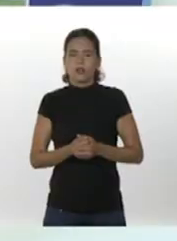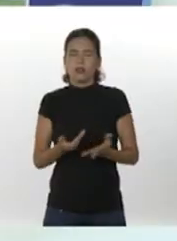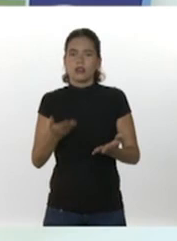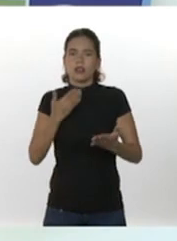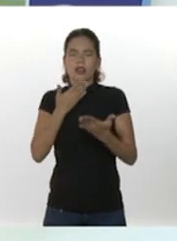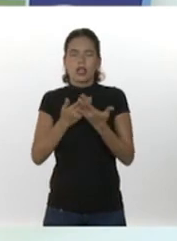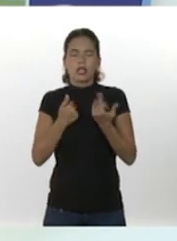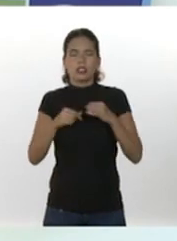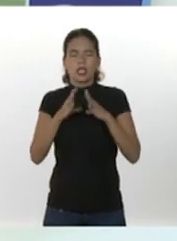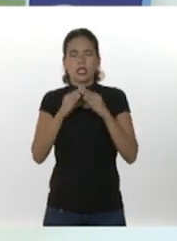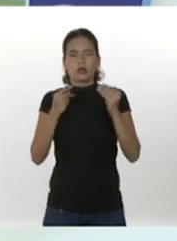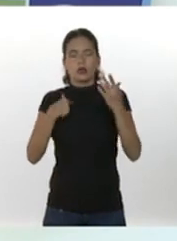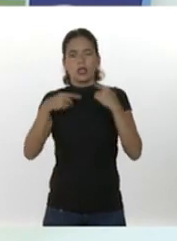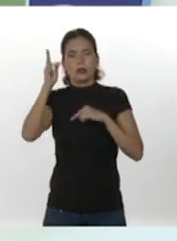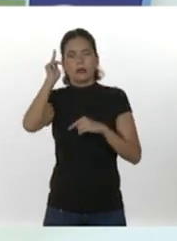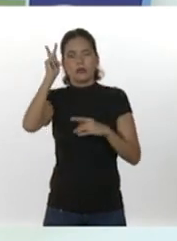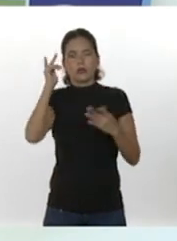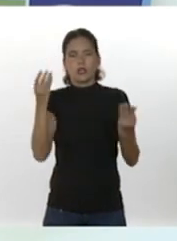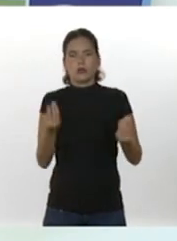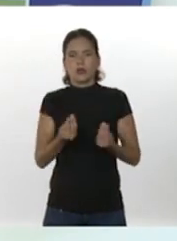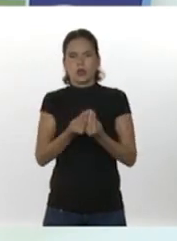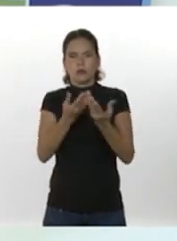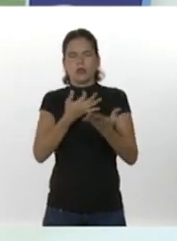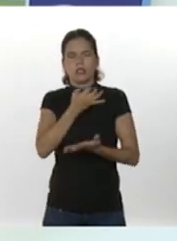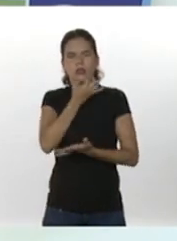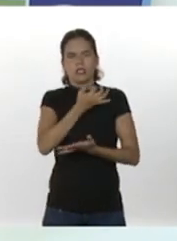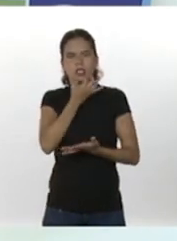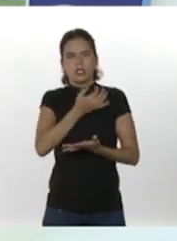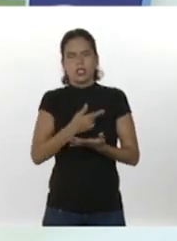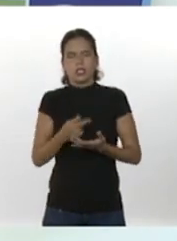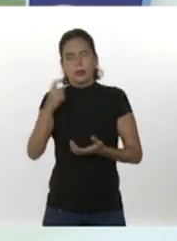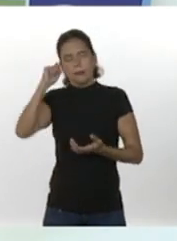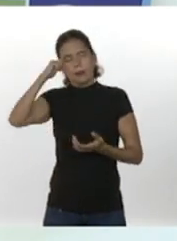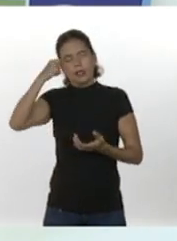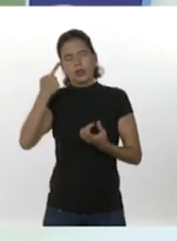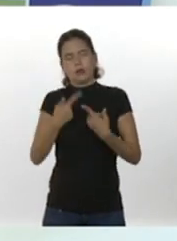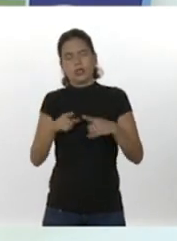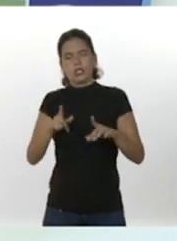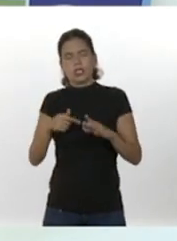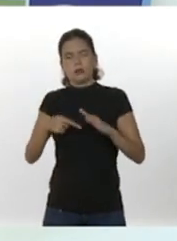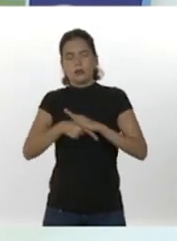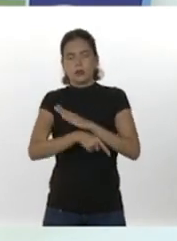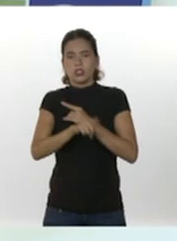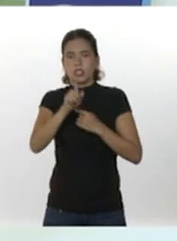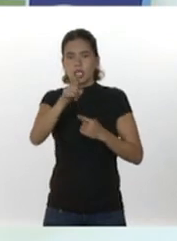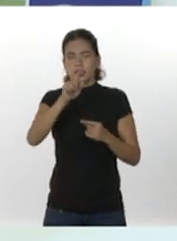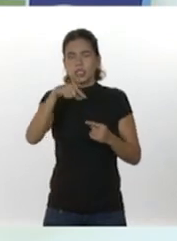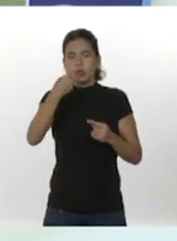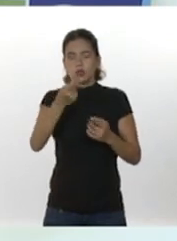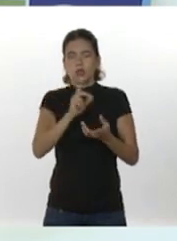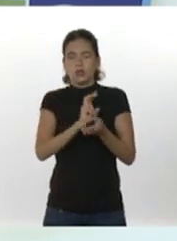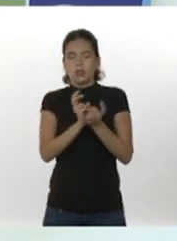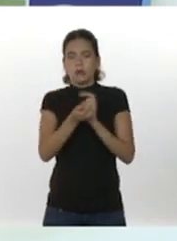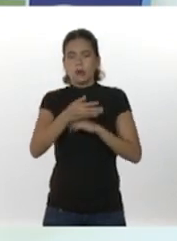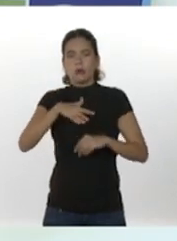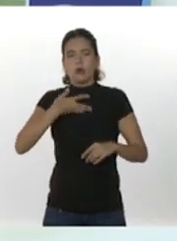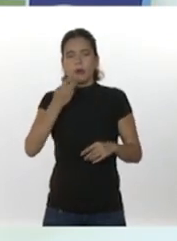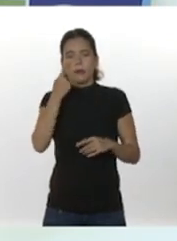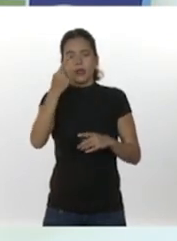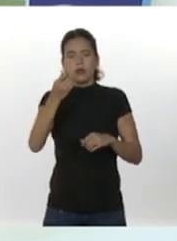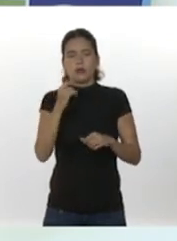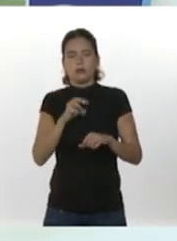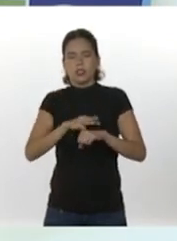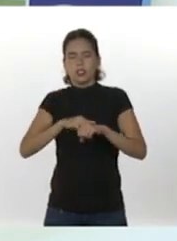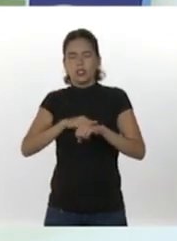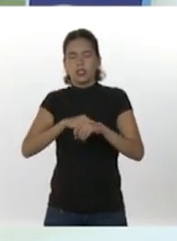Muchas gracias a todas las profesoras por acompañarnos esta tarde, pero recuerden que si quieren profundizar en este y otros temas, pueden visitar la página web